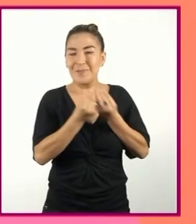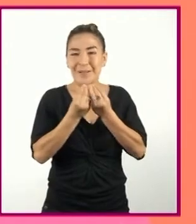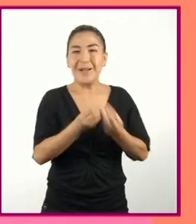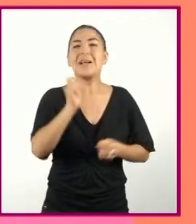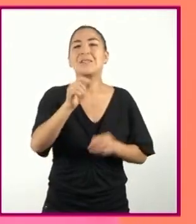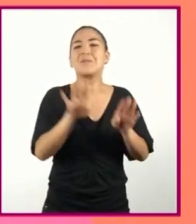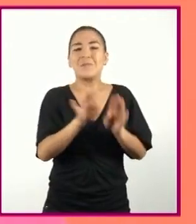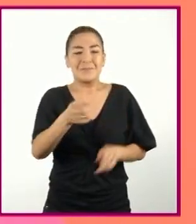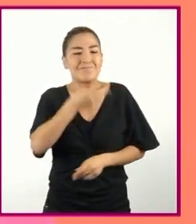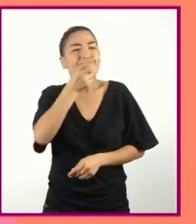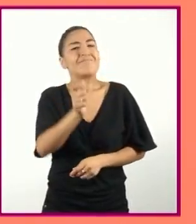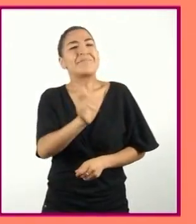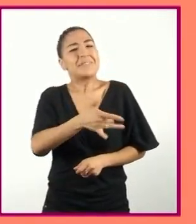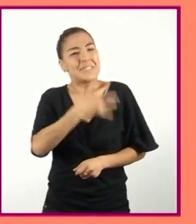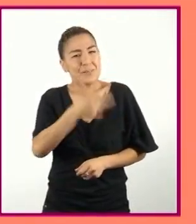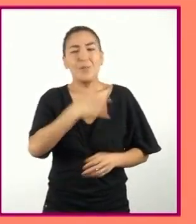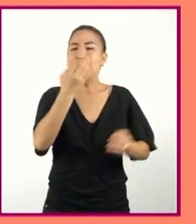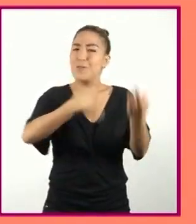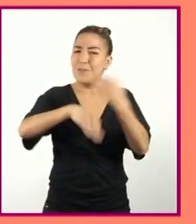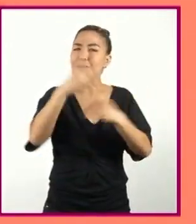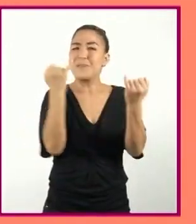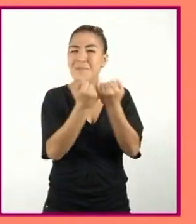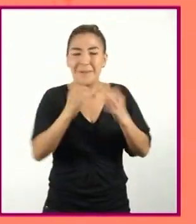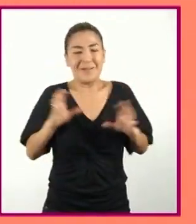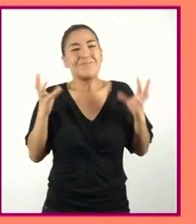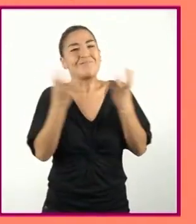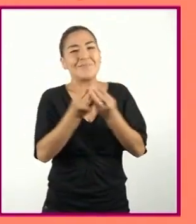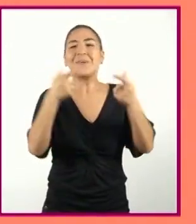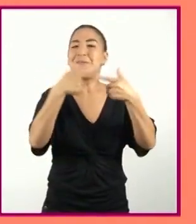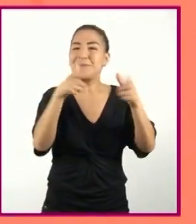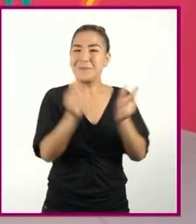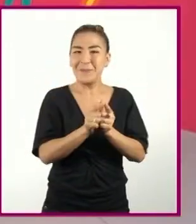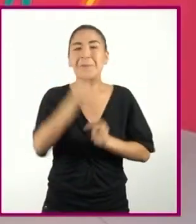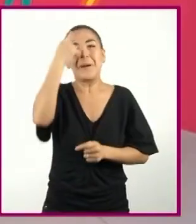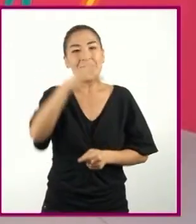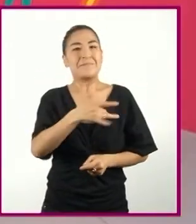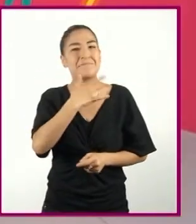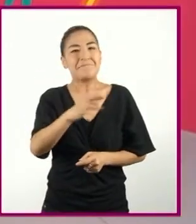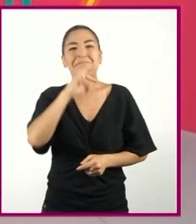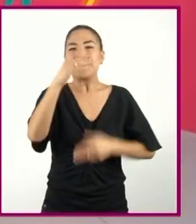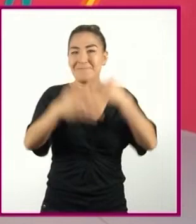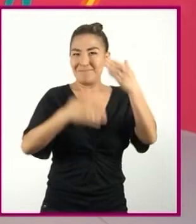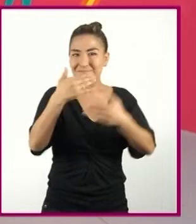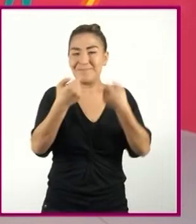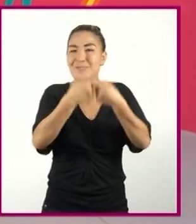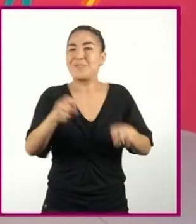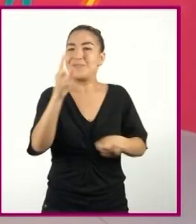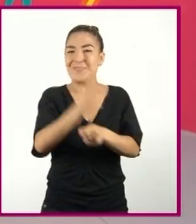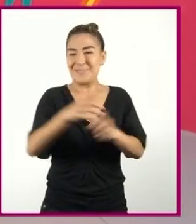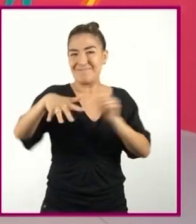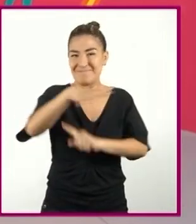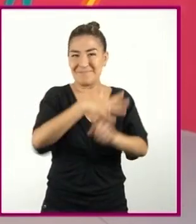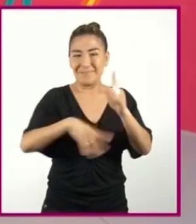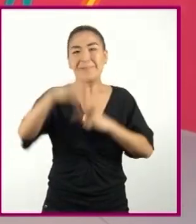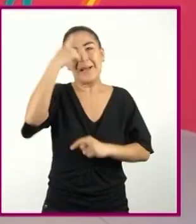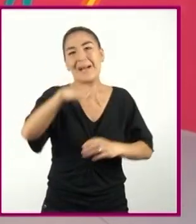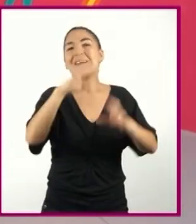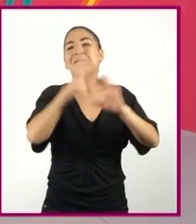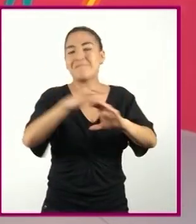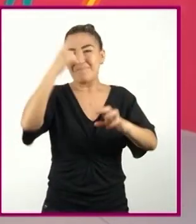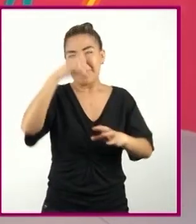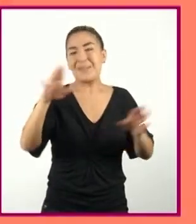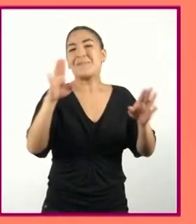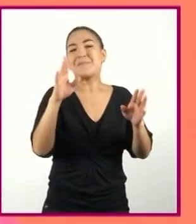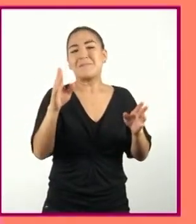que sentimos, todos, en colectivo. Mejoremos nuestra sociedad. Hay que cantar por la